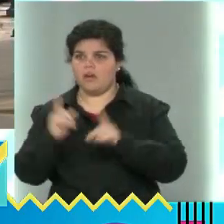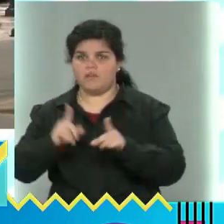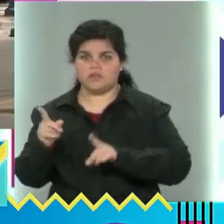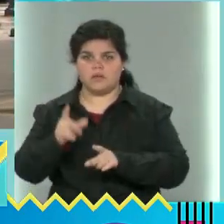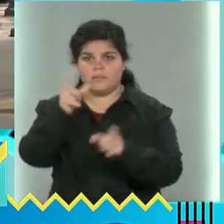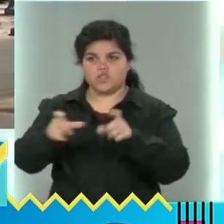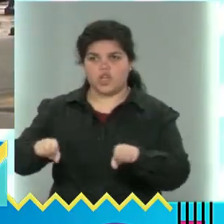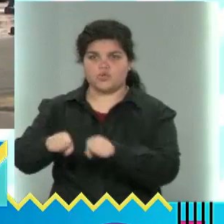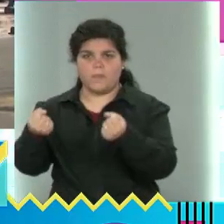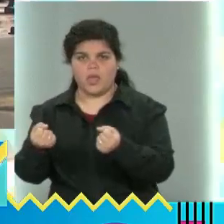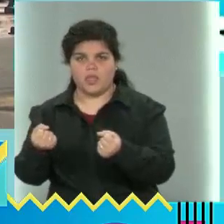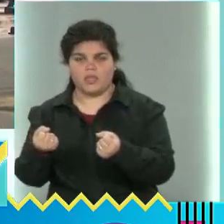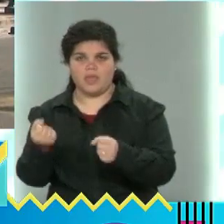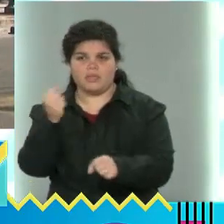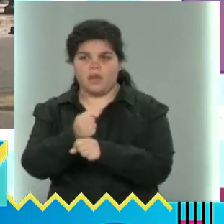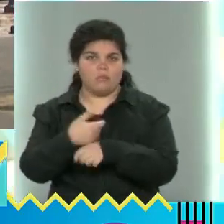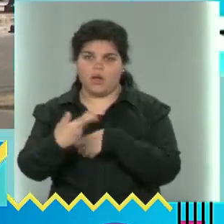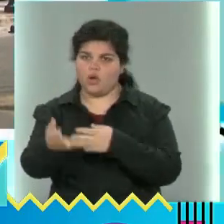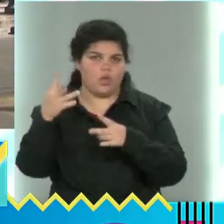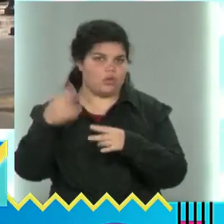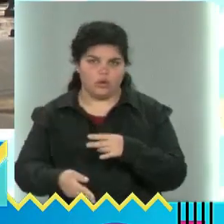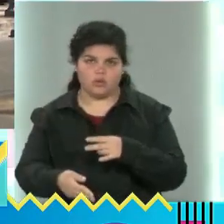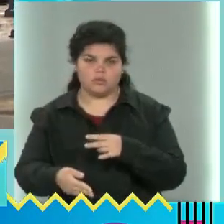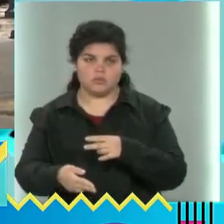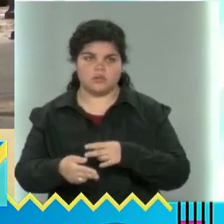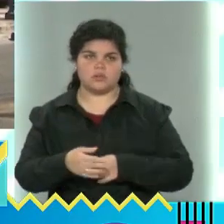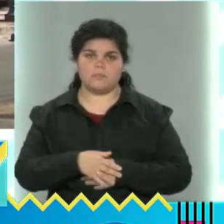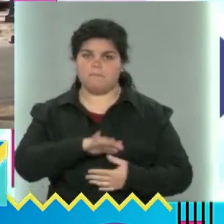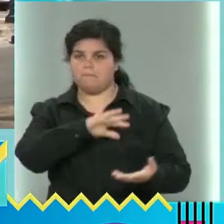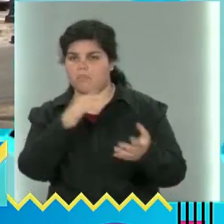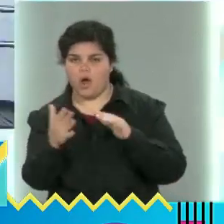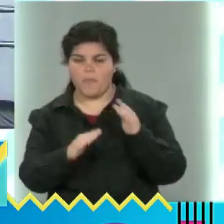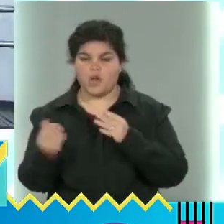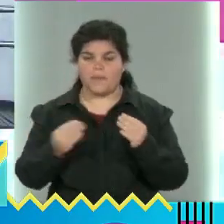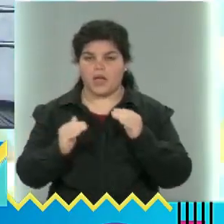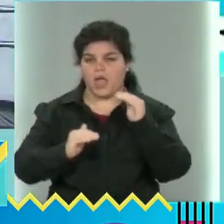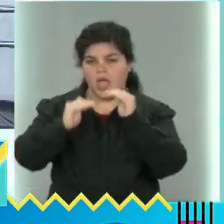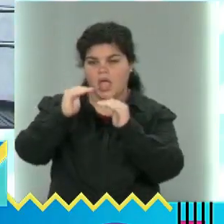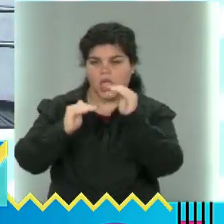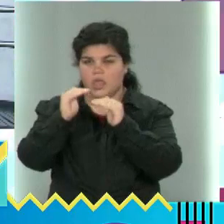que más o menos llegue a un equilibrio